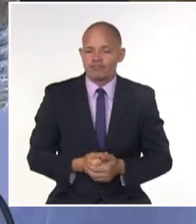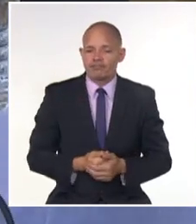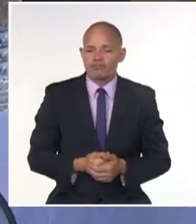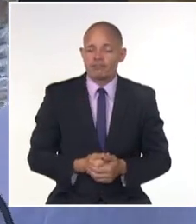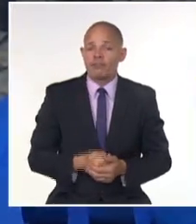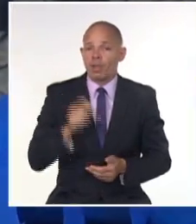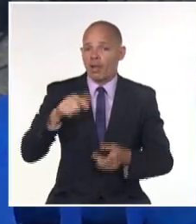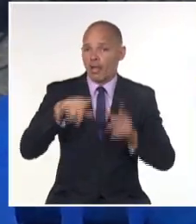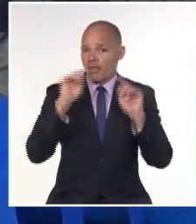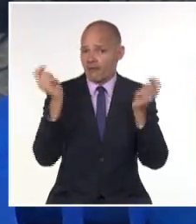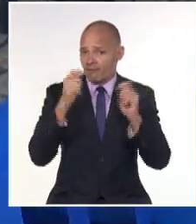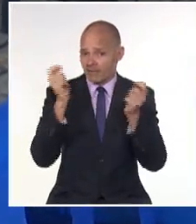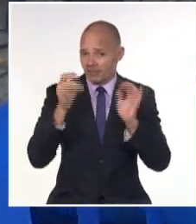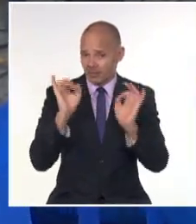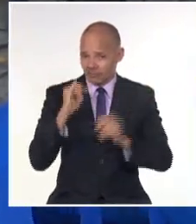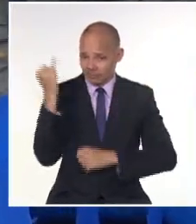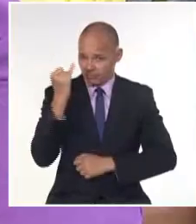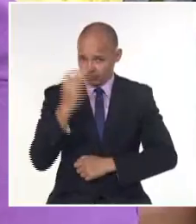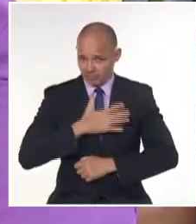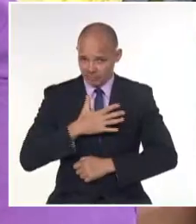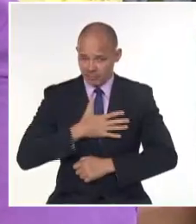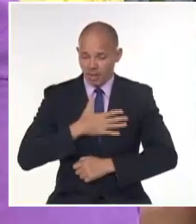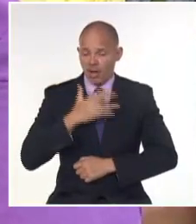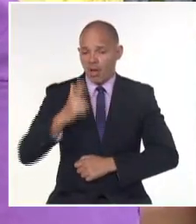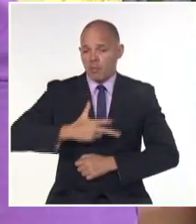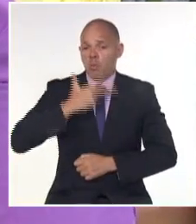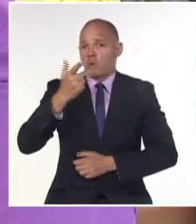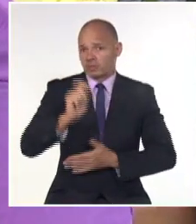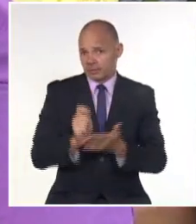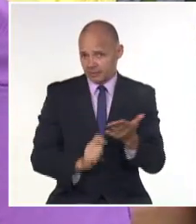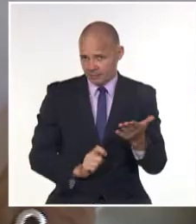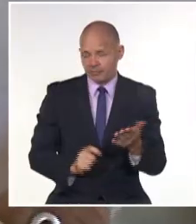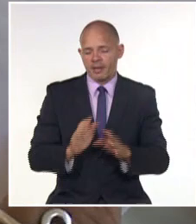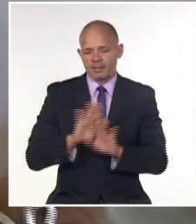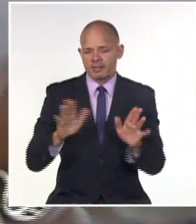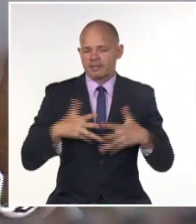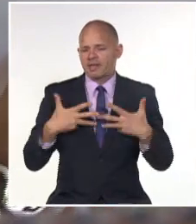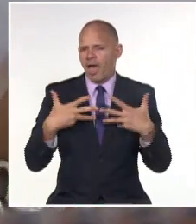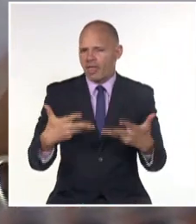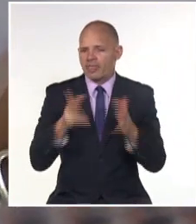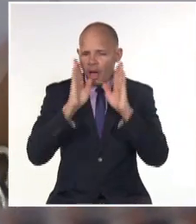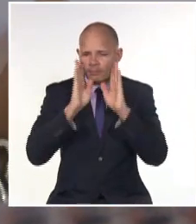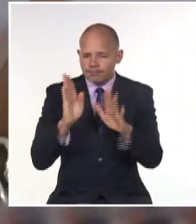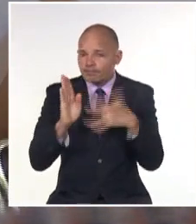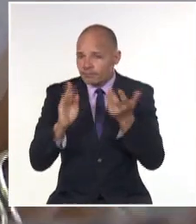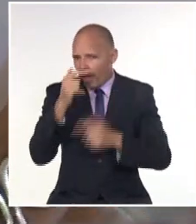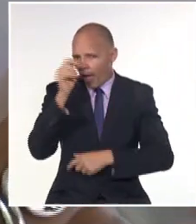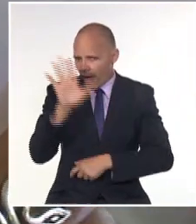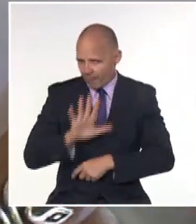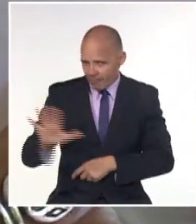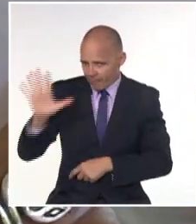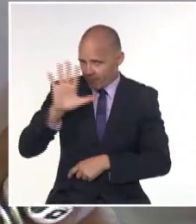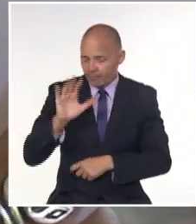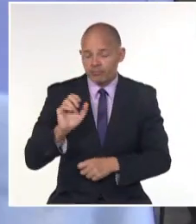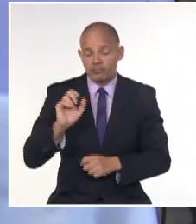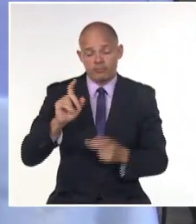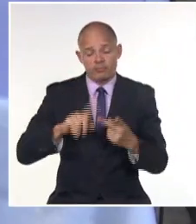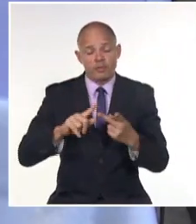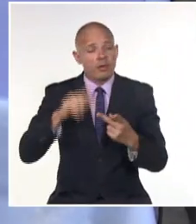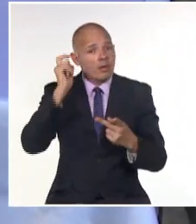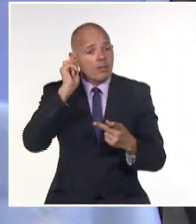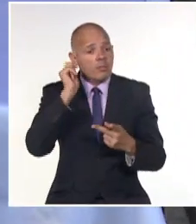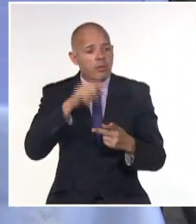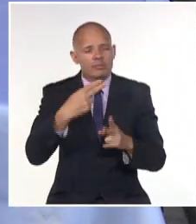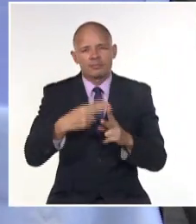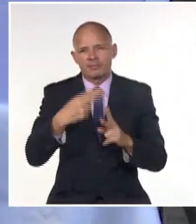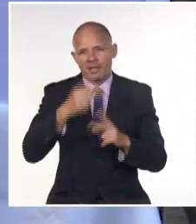Festival Internacional de Poesía de La Habana, dedicada a la poesía africana y a la escritora Natalia Bolívar en su aniversario 90, tuvo